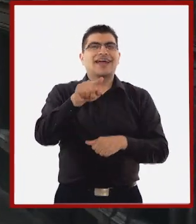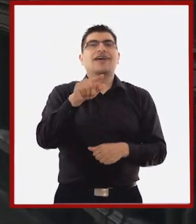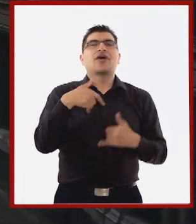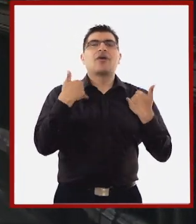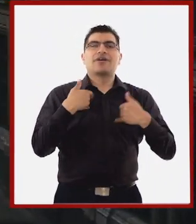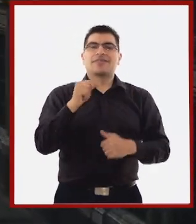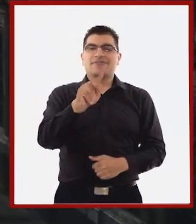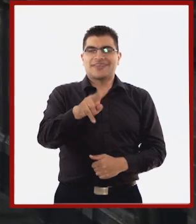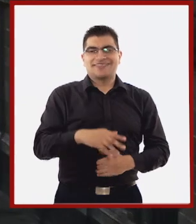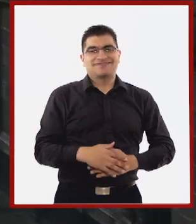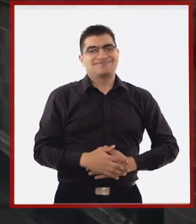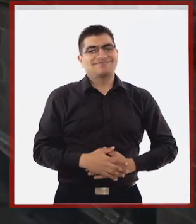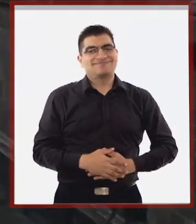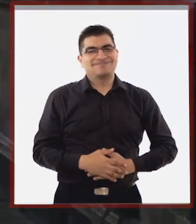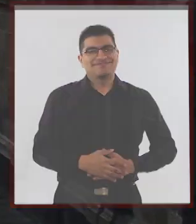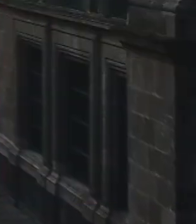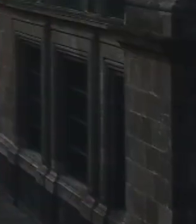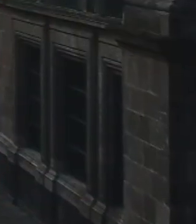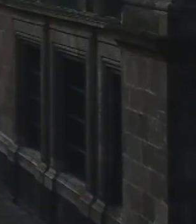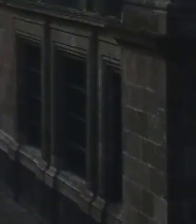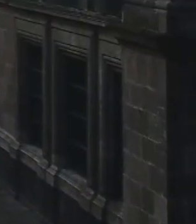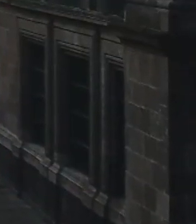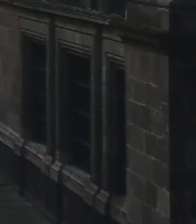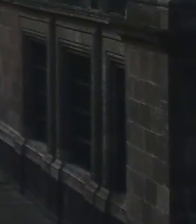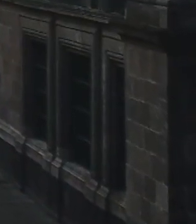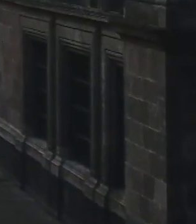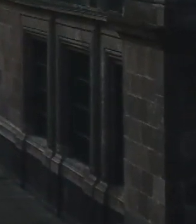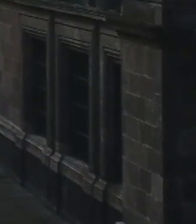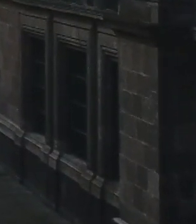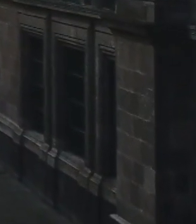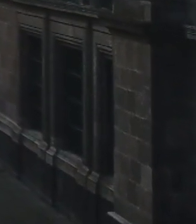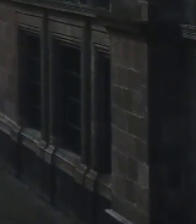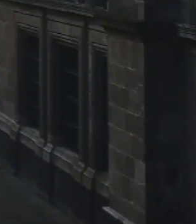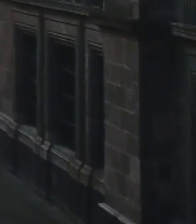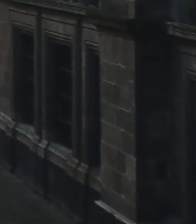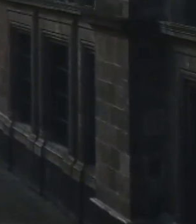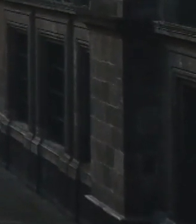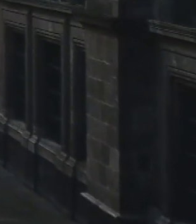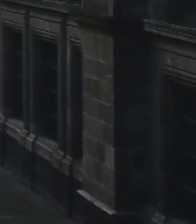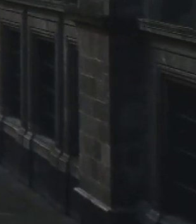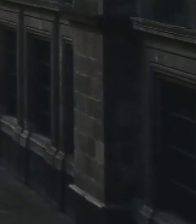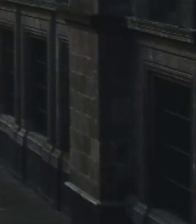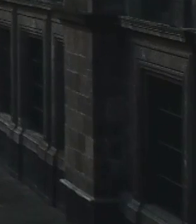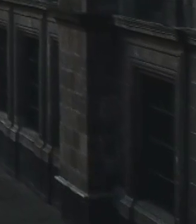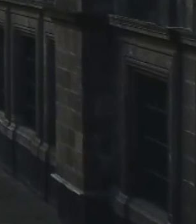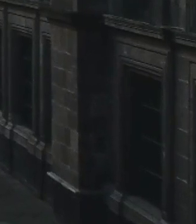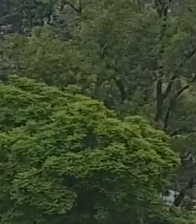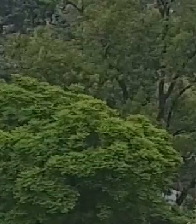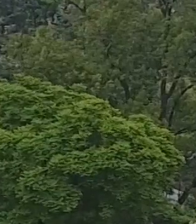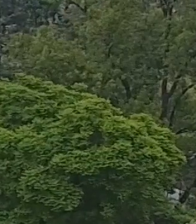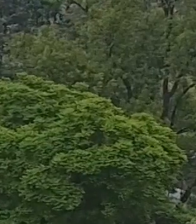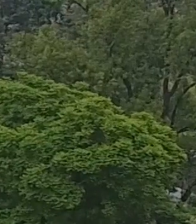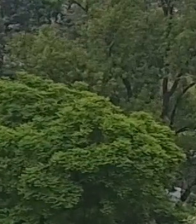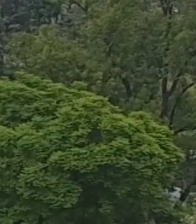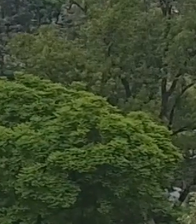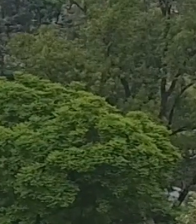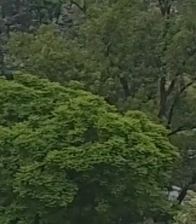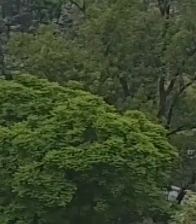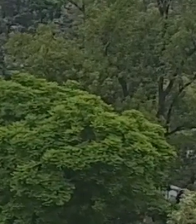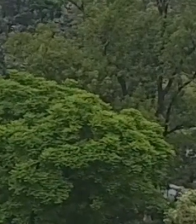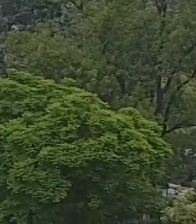nada. Pero hay alguien que está siempre ahí para ti. Imagínate que aparte de tus papás, nadie en este planeta te quiere como